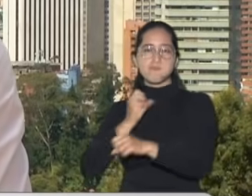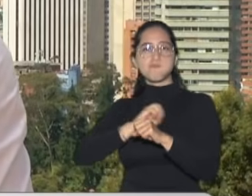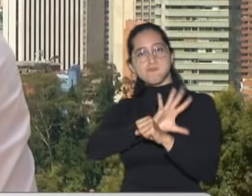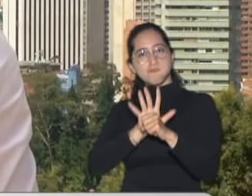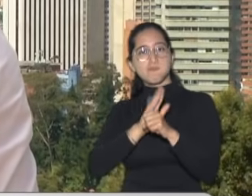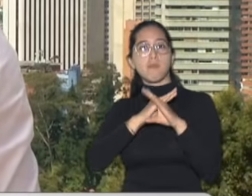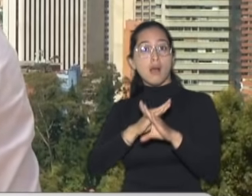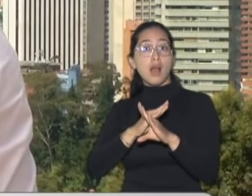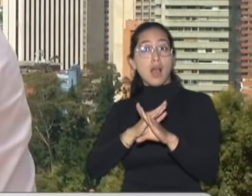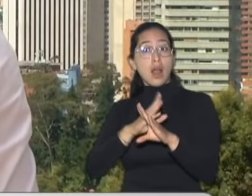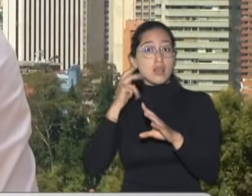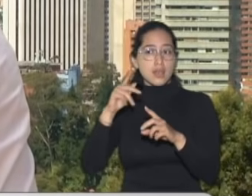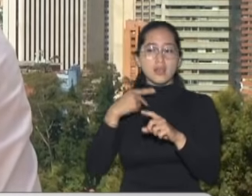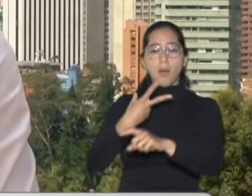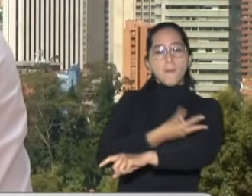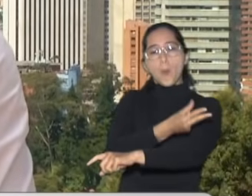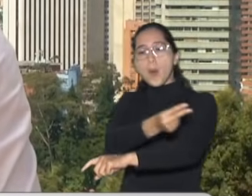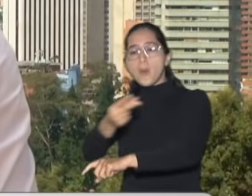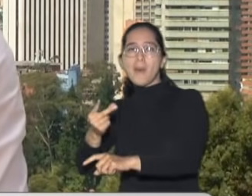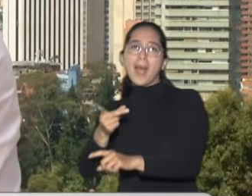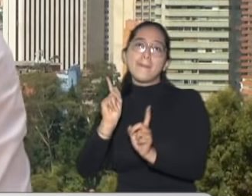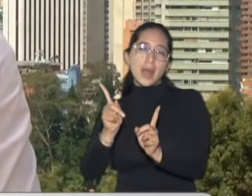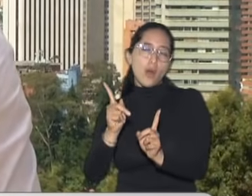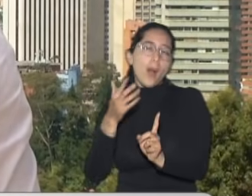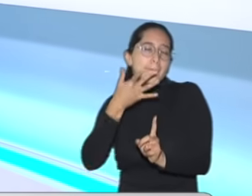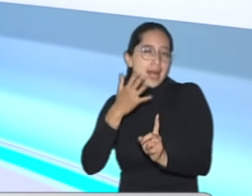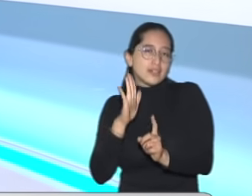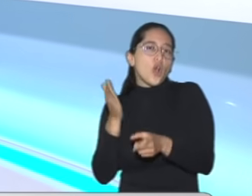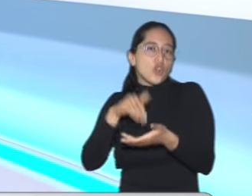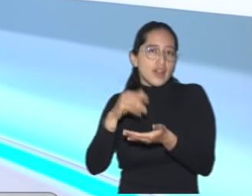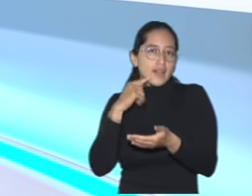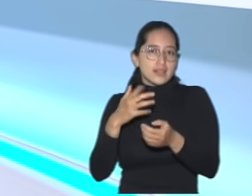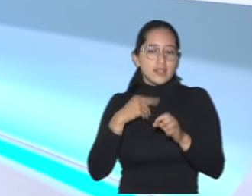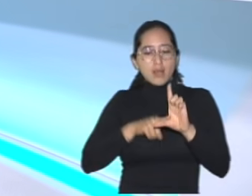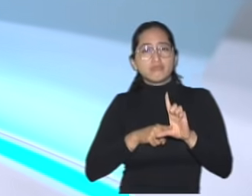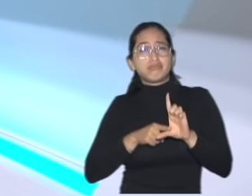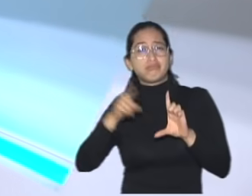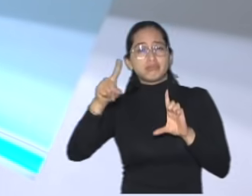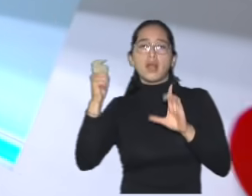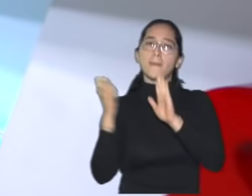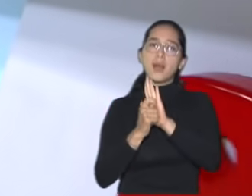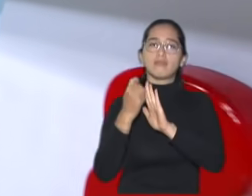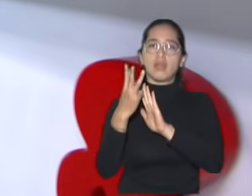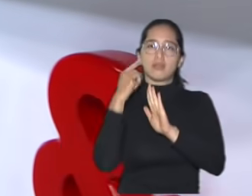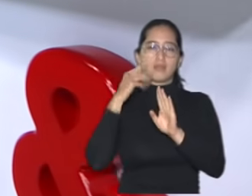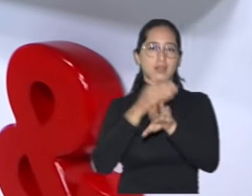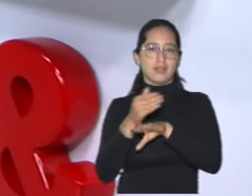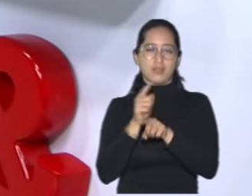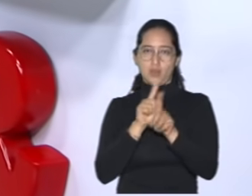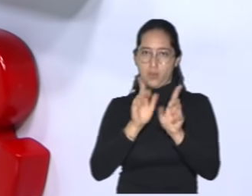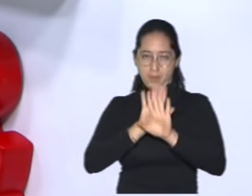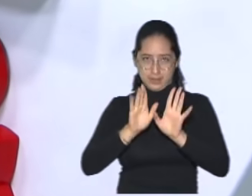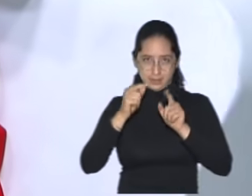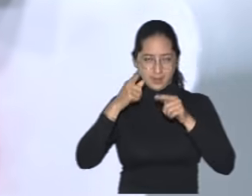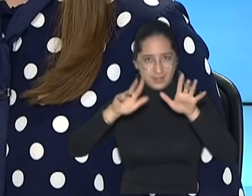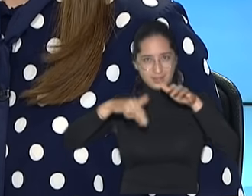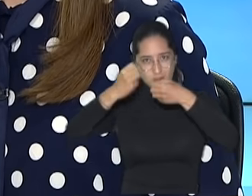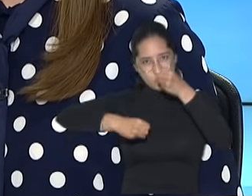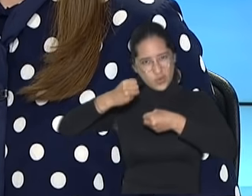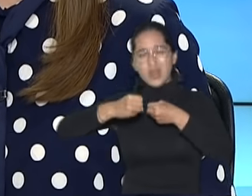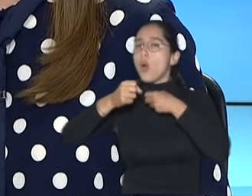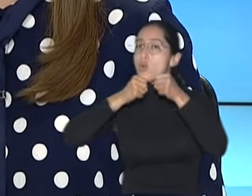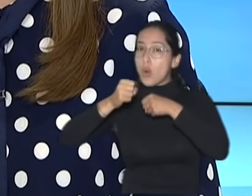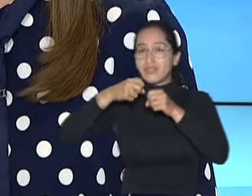un tercer pico de la pandemia en la ciudad. Con esa información me despido desde el centro de Bogotá. Luisa Fernández, Noticentro 1 CMI. Luisa,